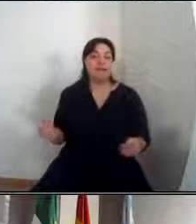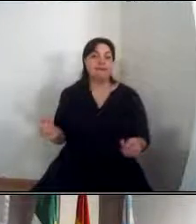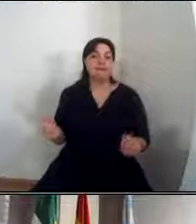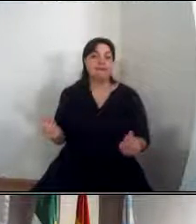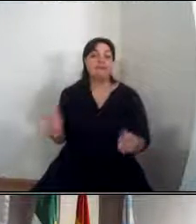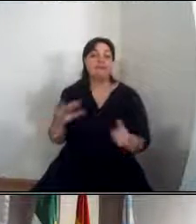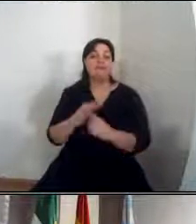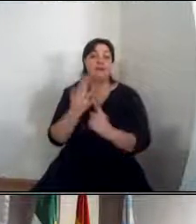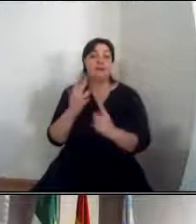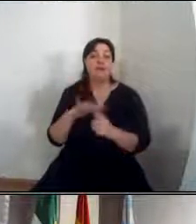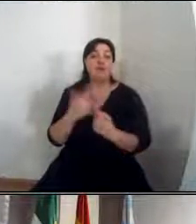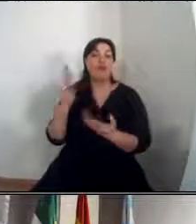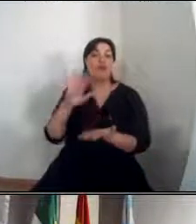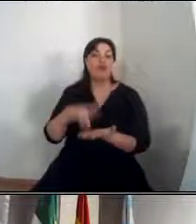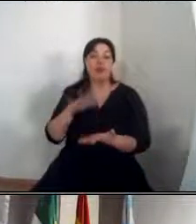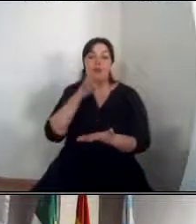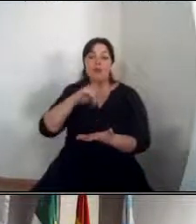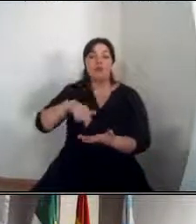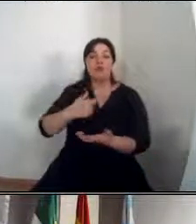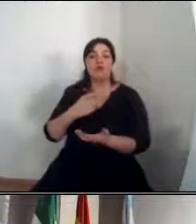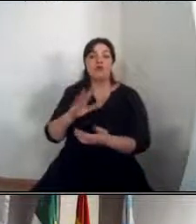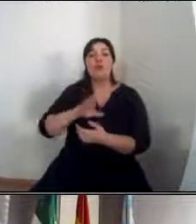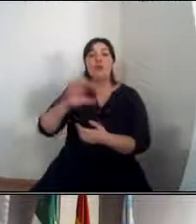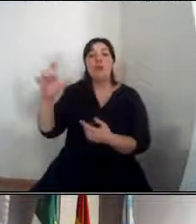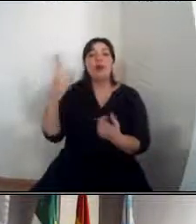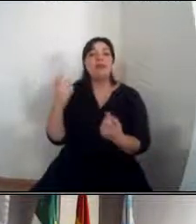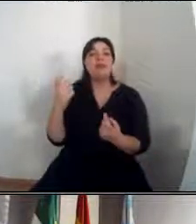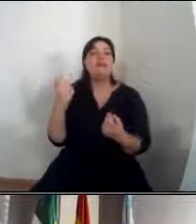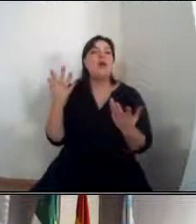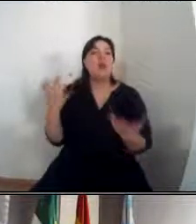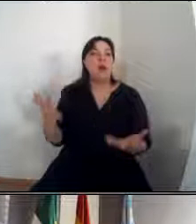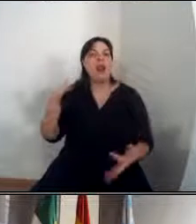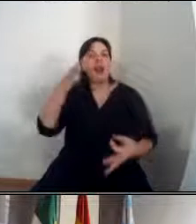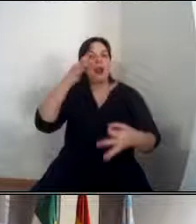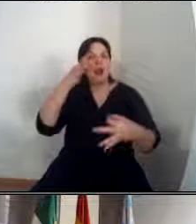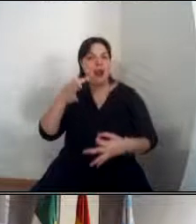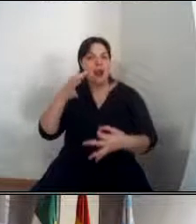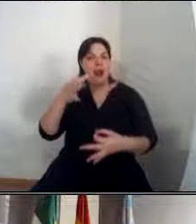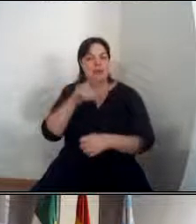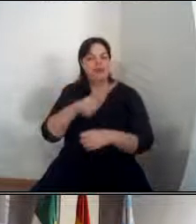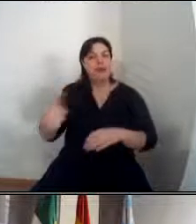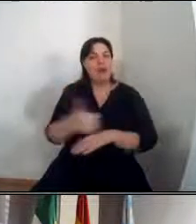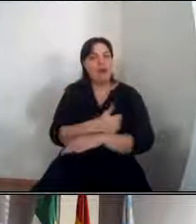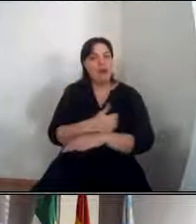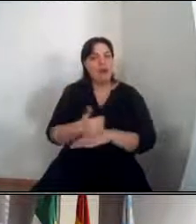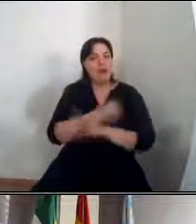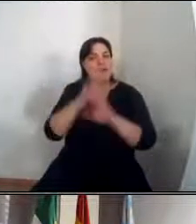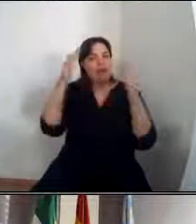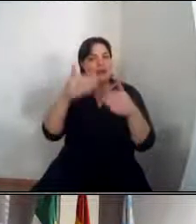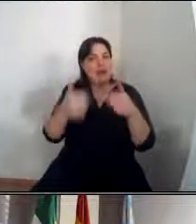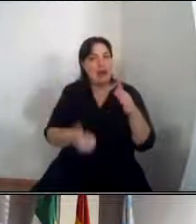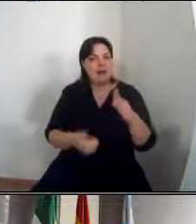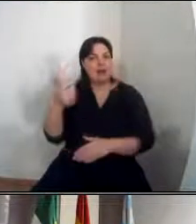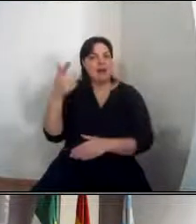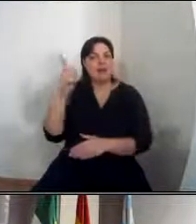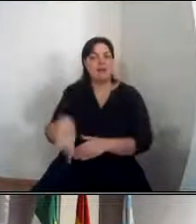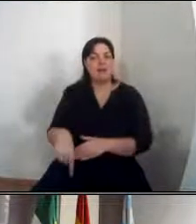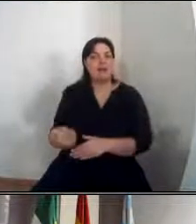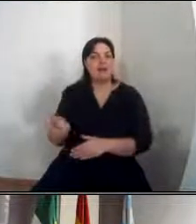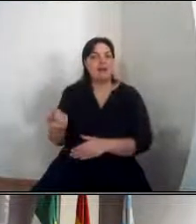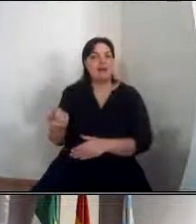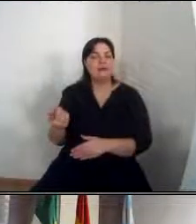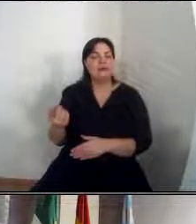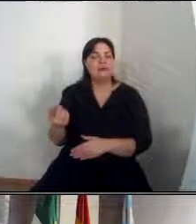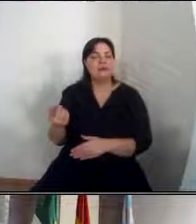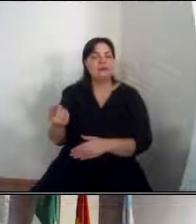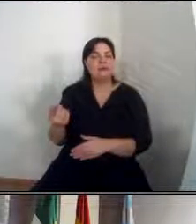ocurrió, porque necesitamos una Europa que sea de verdad y que esté más cercana a los ciudadanos y que esté más cercana a lo que es